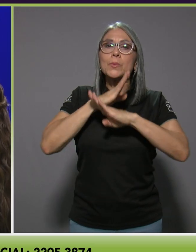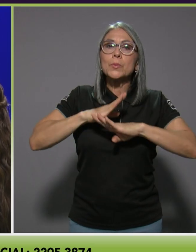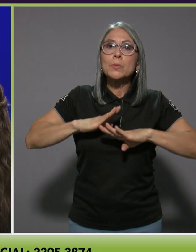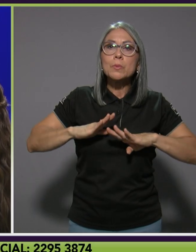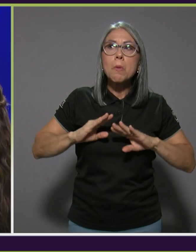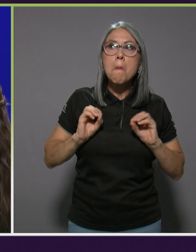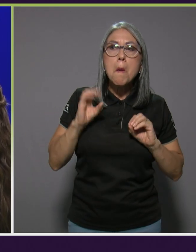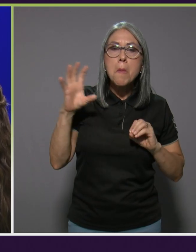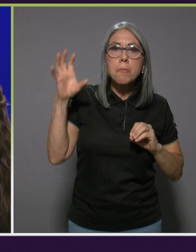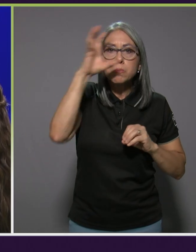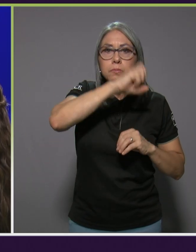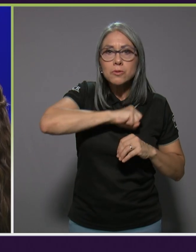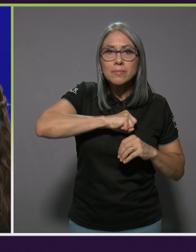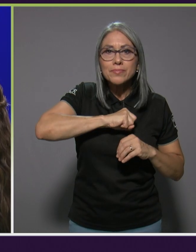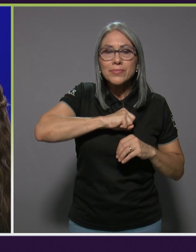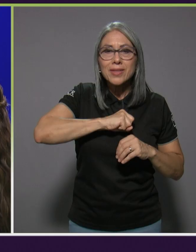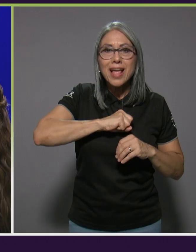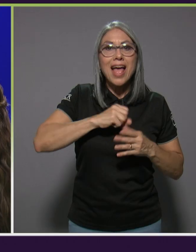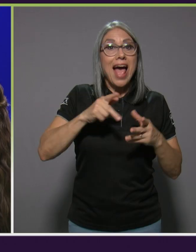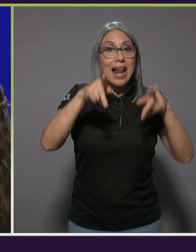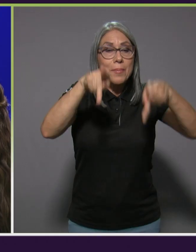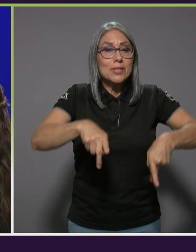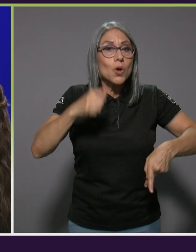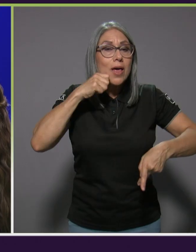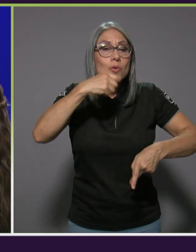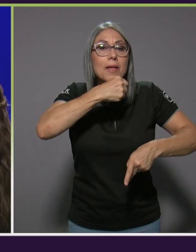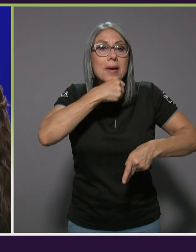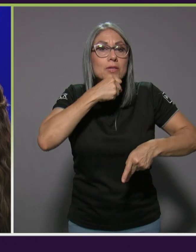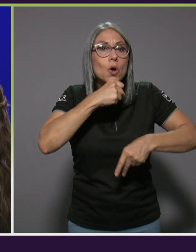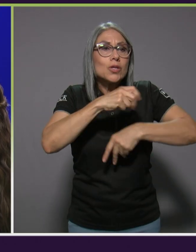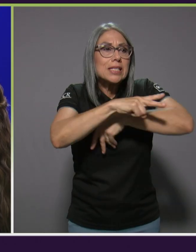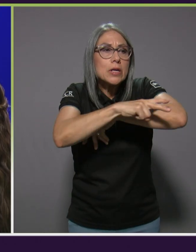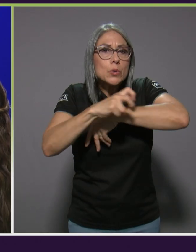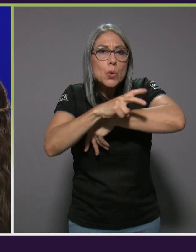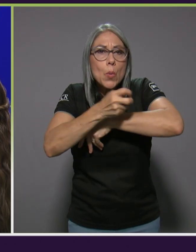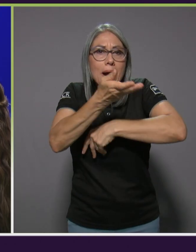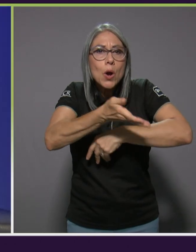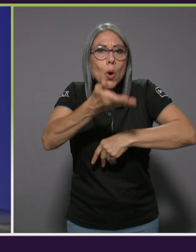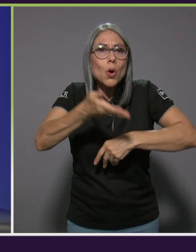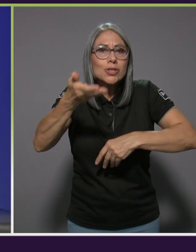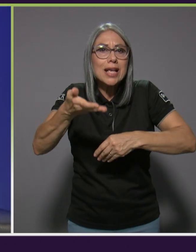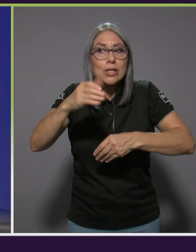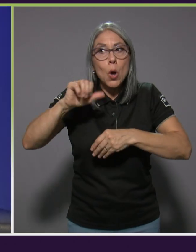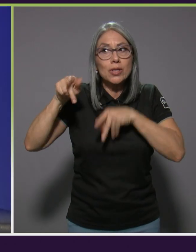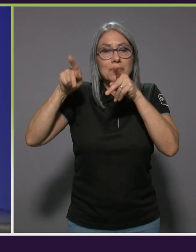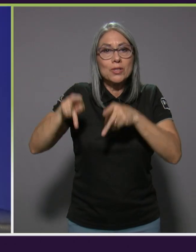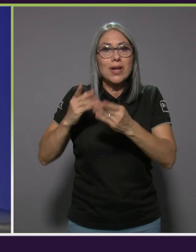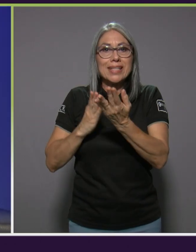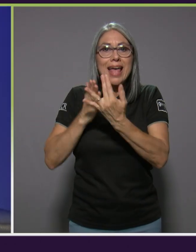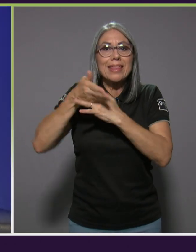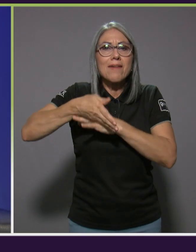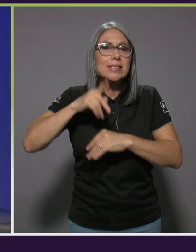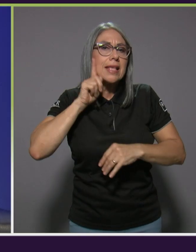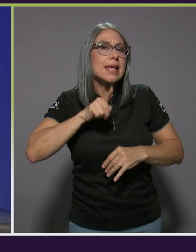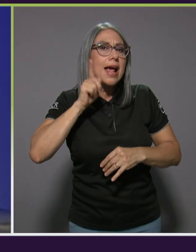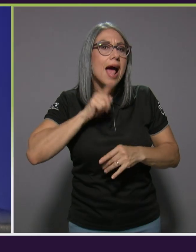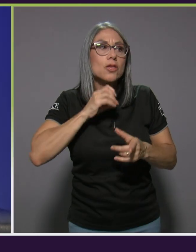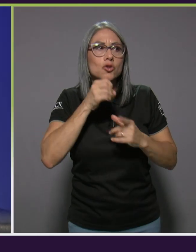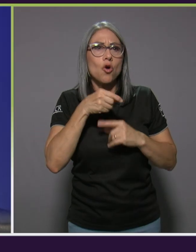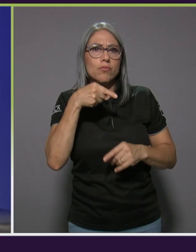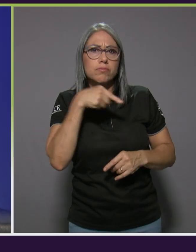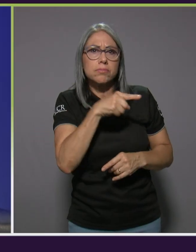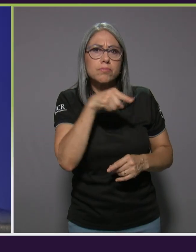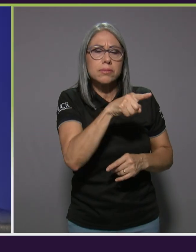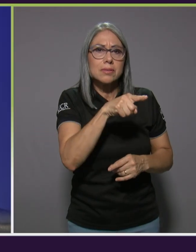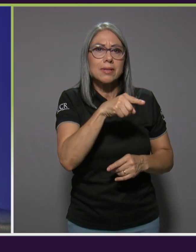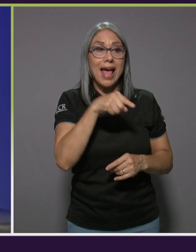se le hace a la persona adulta mayor a través de engaños, amenazas, se le prometen